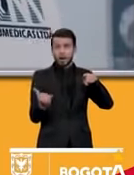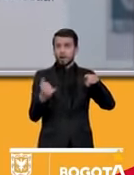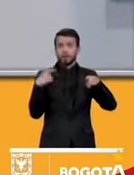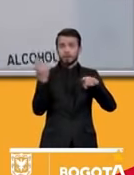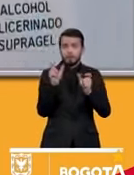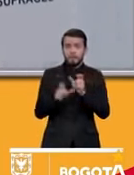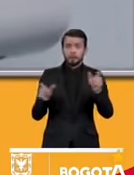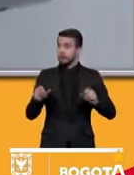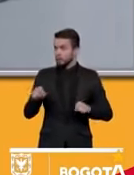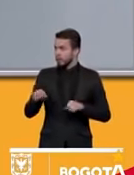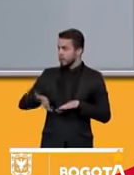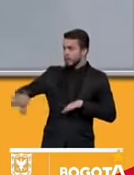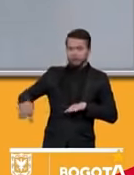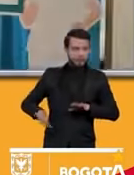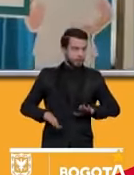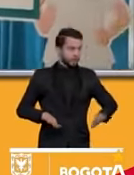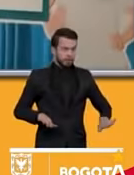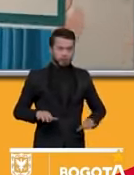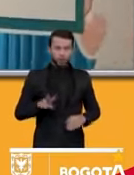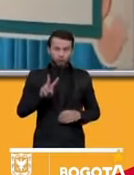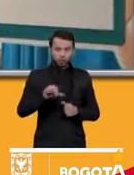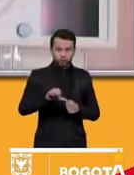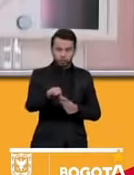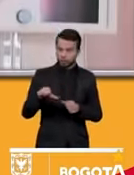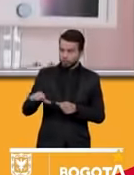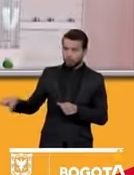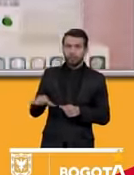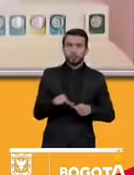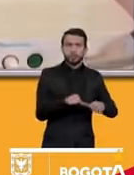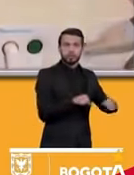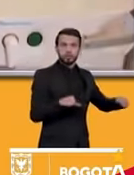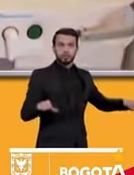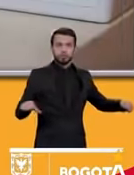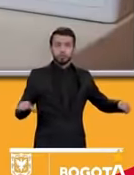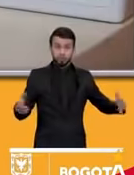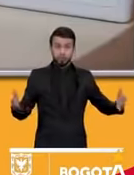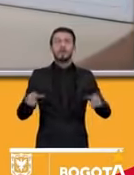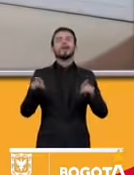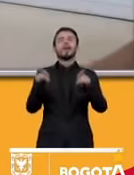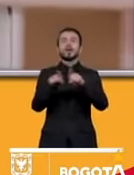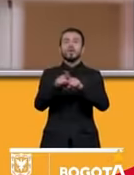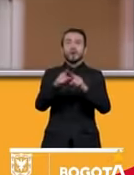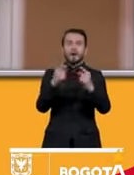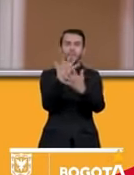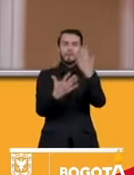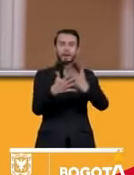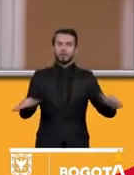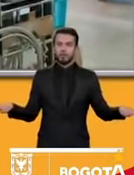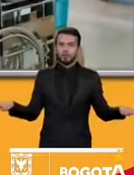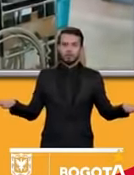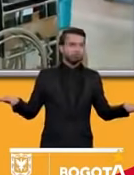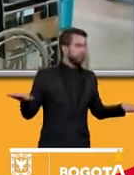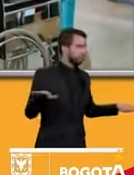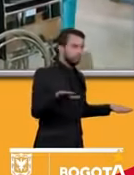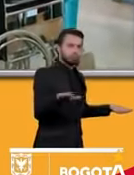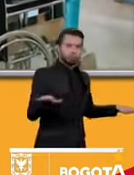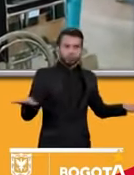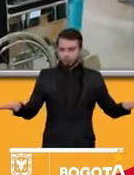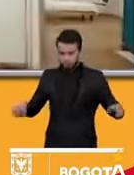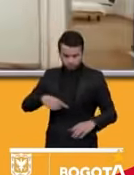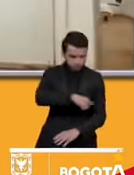aquí, así. Esta dicha, ¿no?, la podemos hacer porque tenemos el 20%